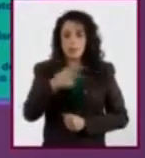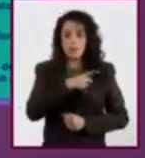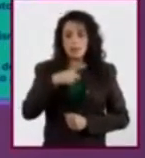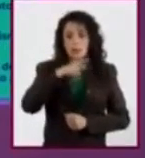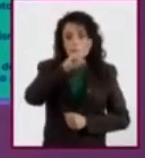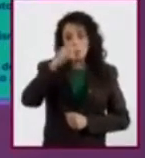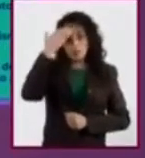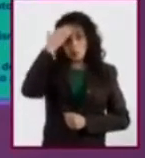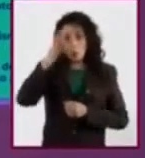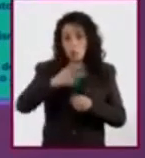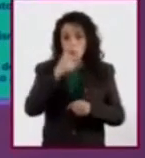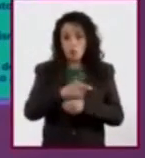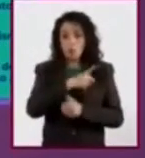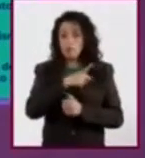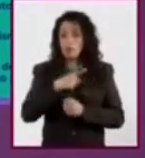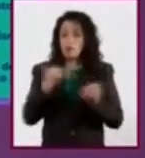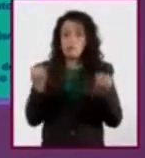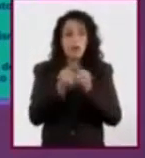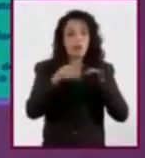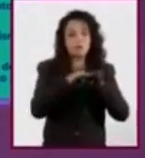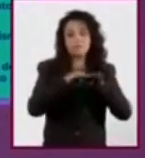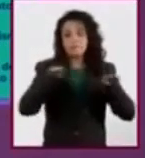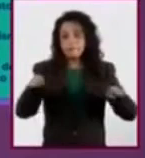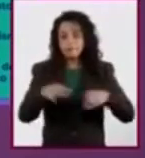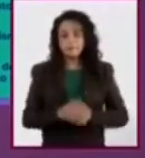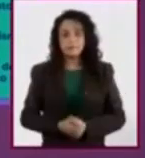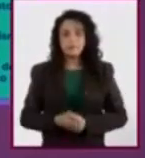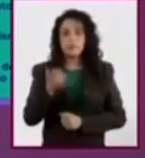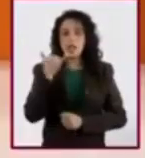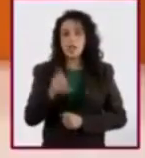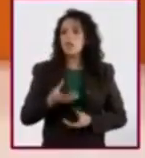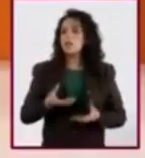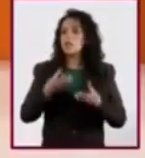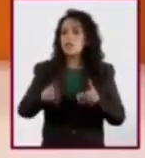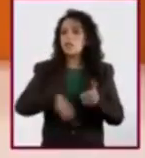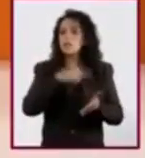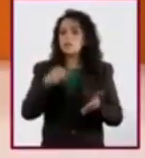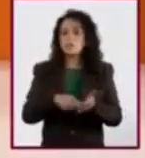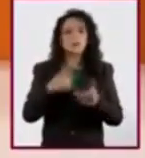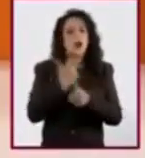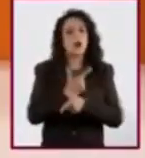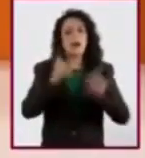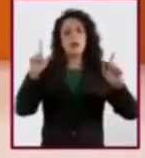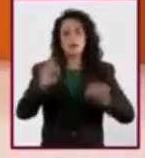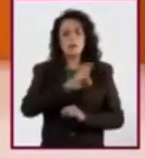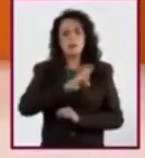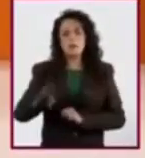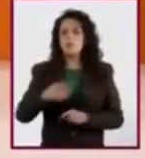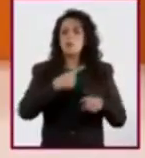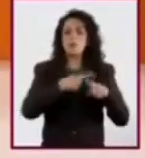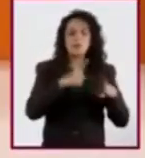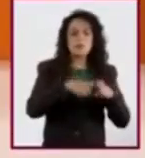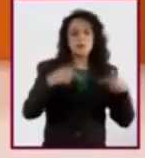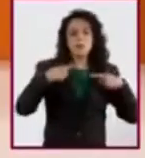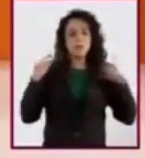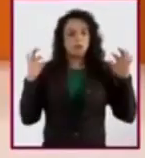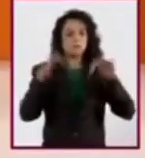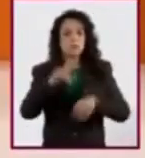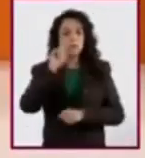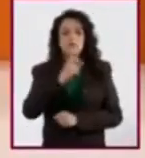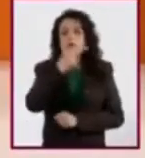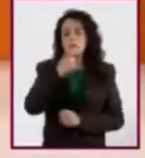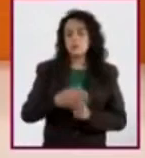oportunidades. Crear espacios libres de exclusión por género. Los prejuicios asociados al género son muchas